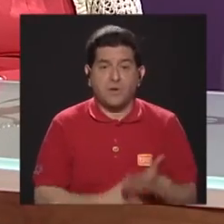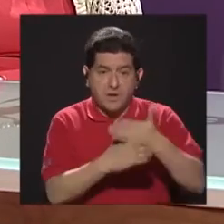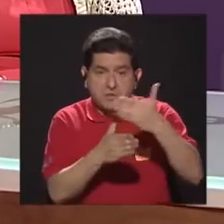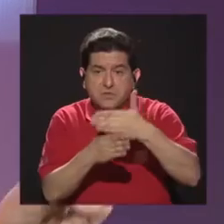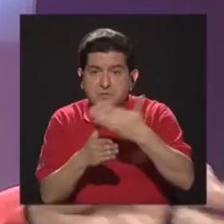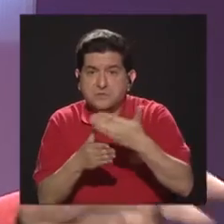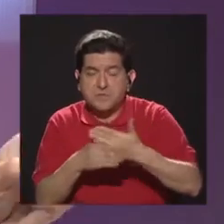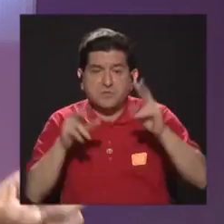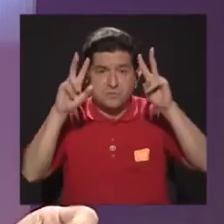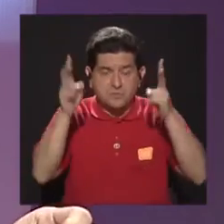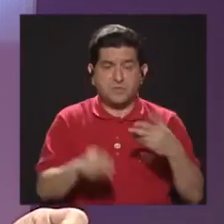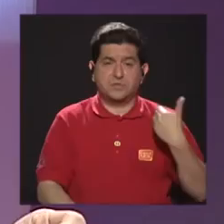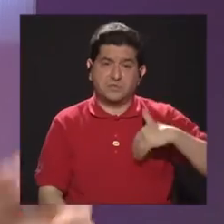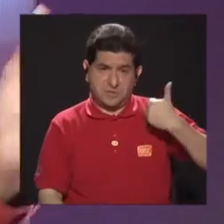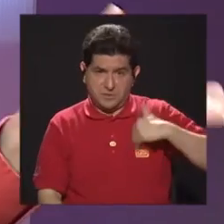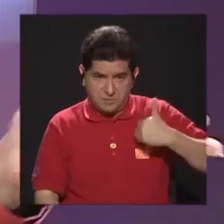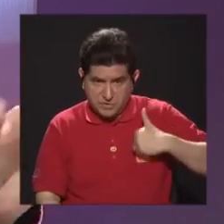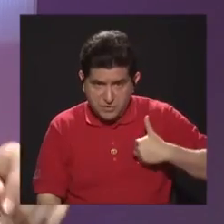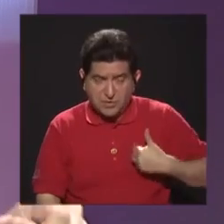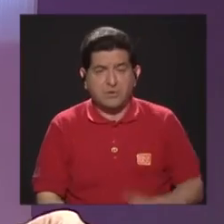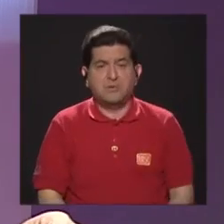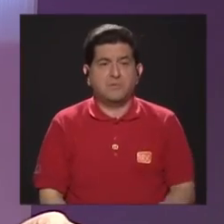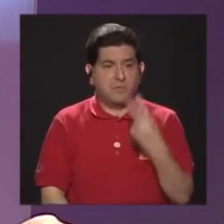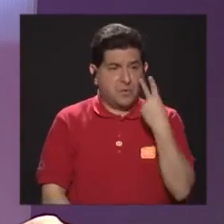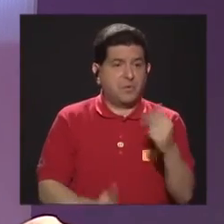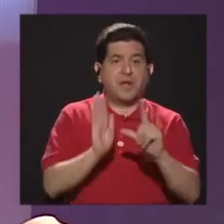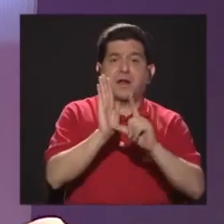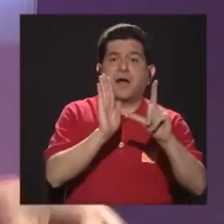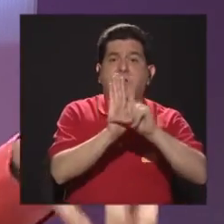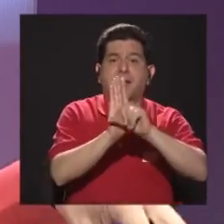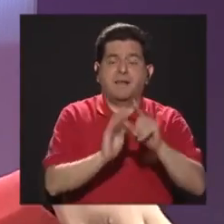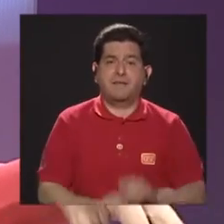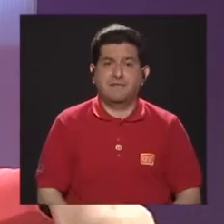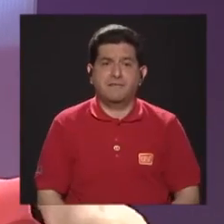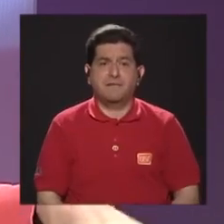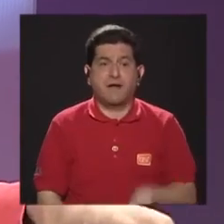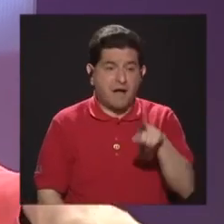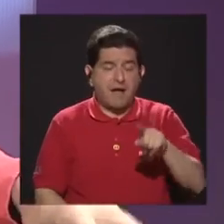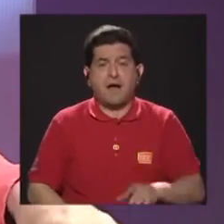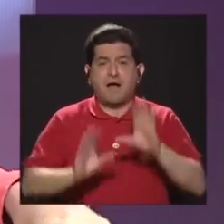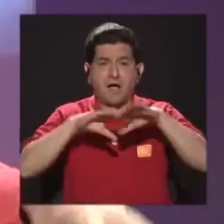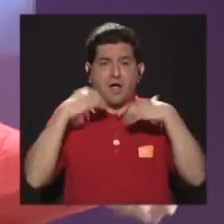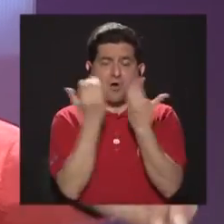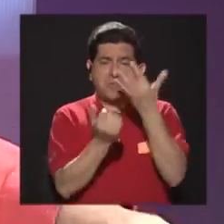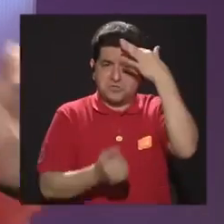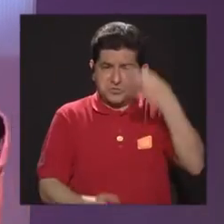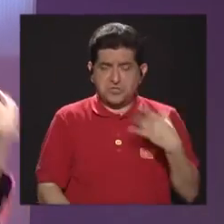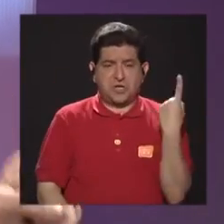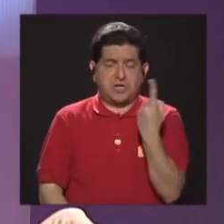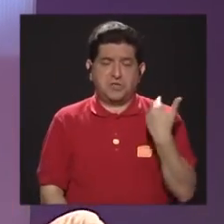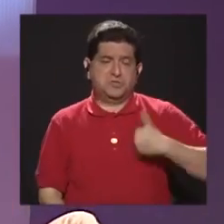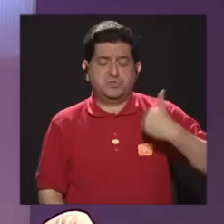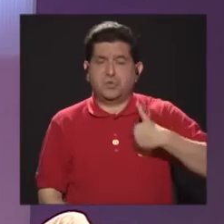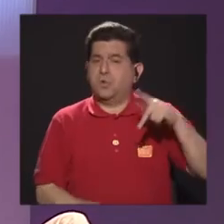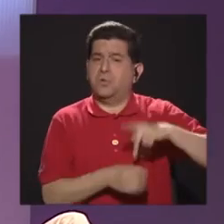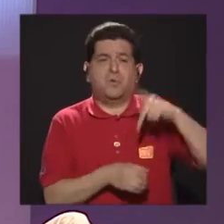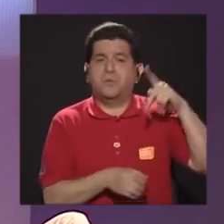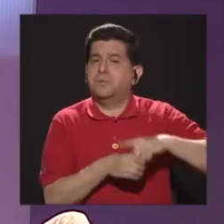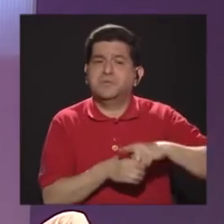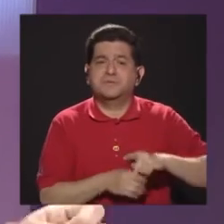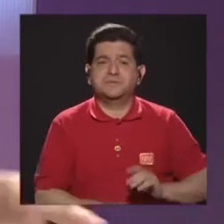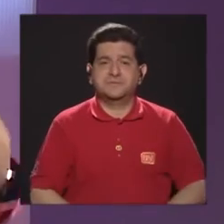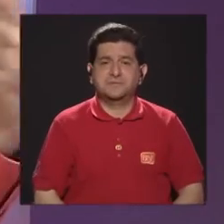los temas que se consideran masculinos, lo vemos en la Asamblea Legislativa, por ejemplo, ¿verdad? Como hay comisiones que se consideran masculinas en donde solo se colocan